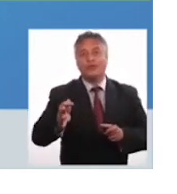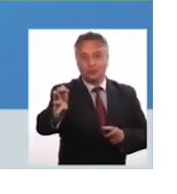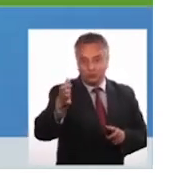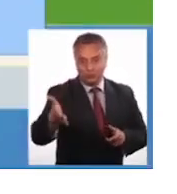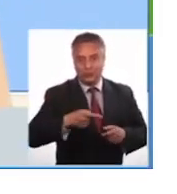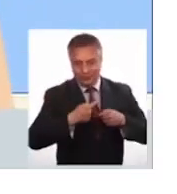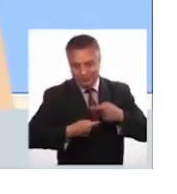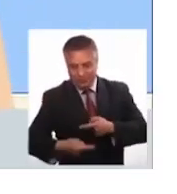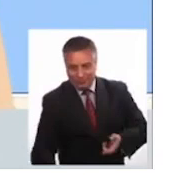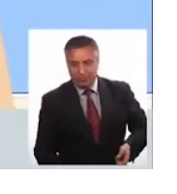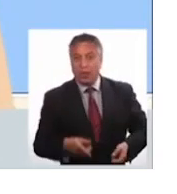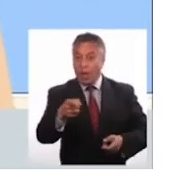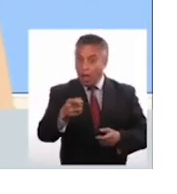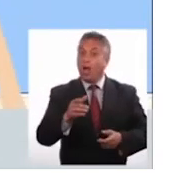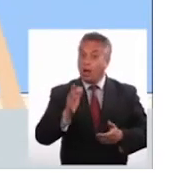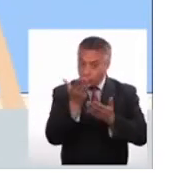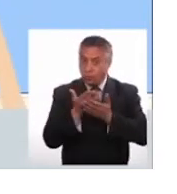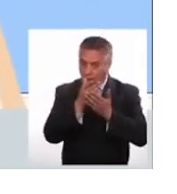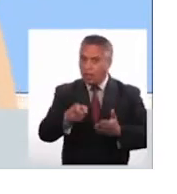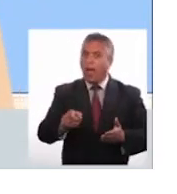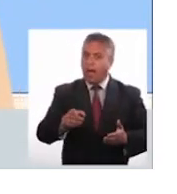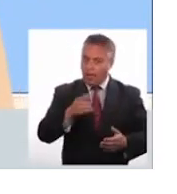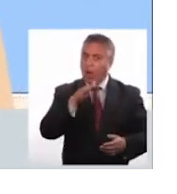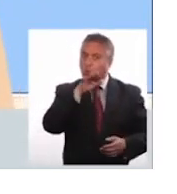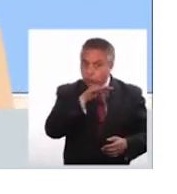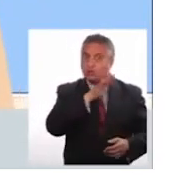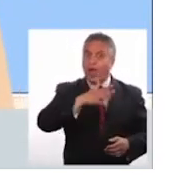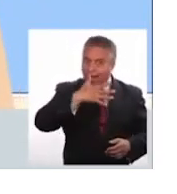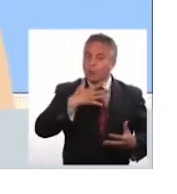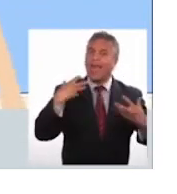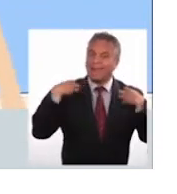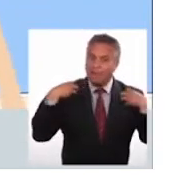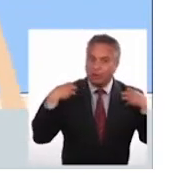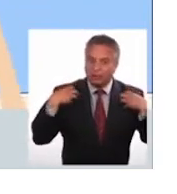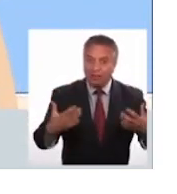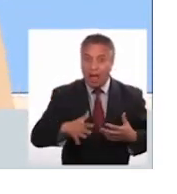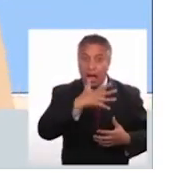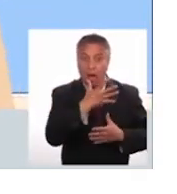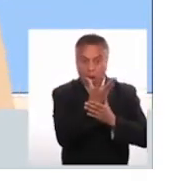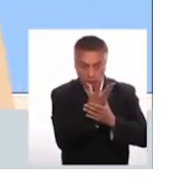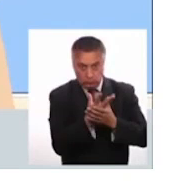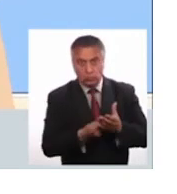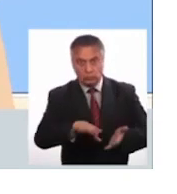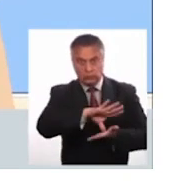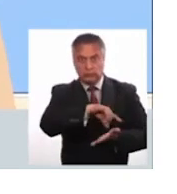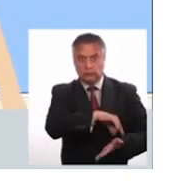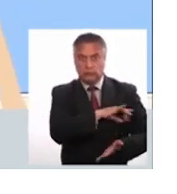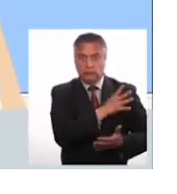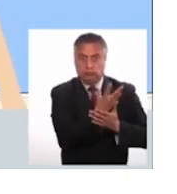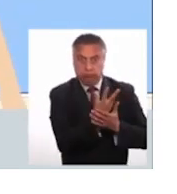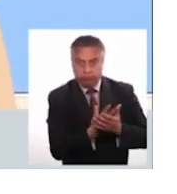venideras. Podemos poner al estudiante en un dilema. Uso del agua responsable. La escasez hídrica aumenta críticamente en nuestro